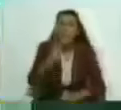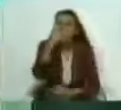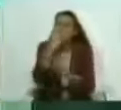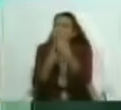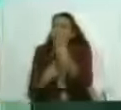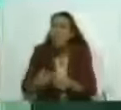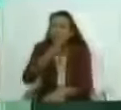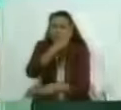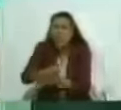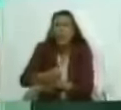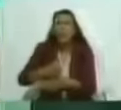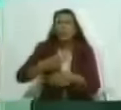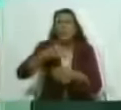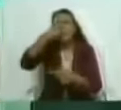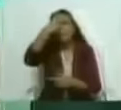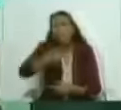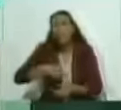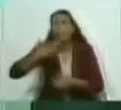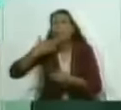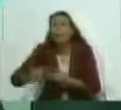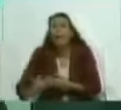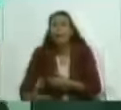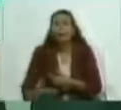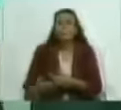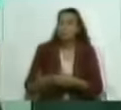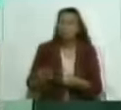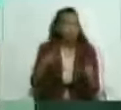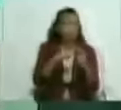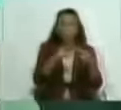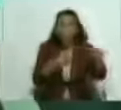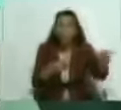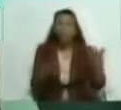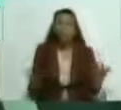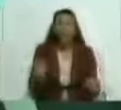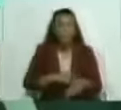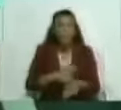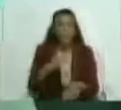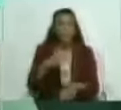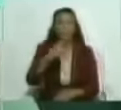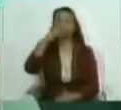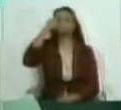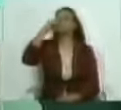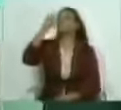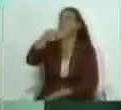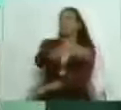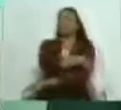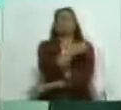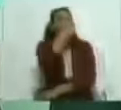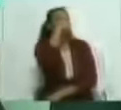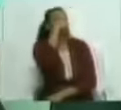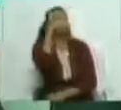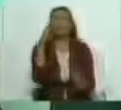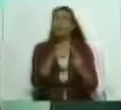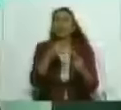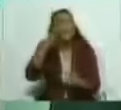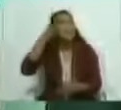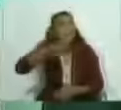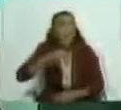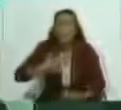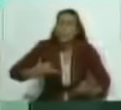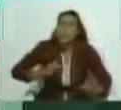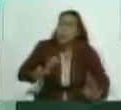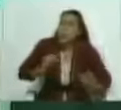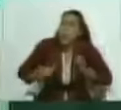que sanciona al depauperado, que ellos no lo conocen, porque hay un cifrinaje político que no conoce el dolor de la